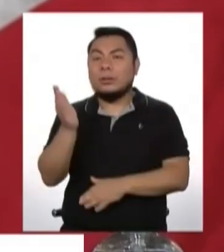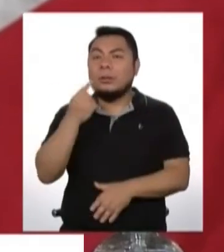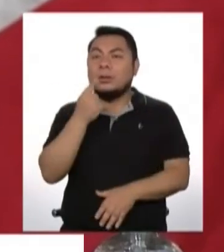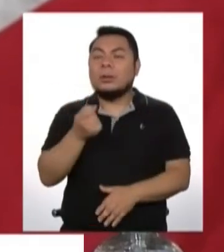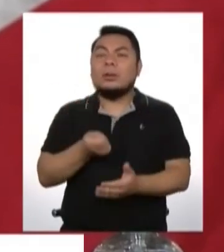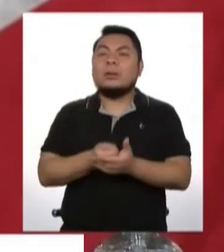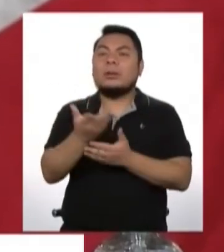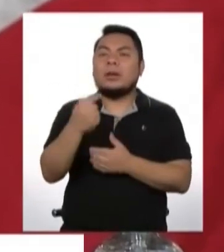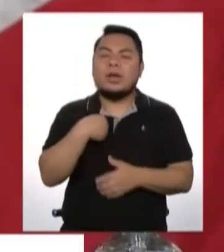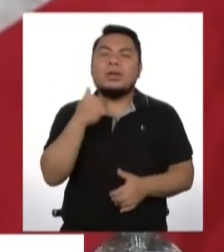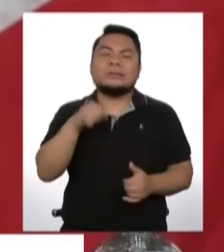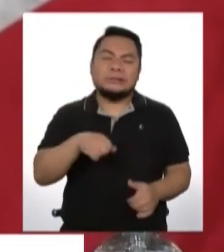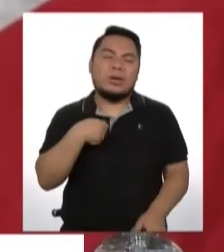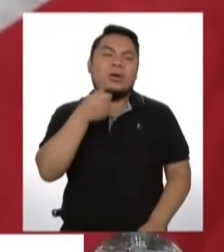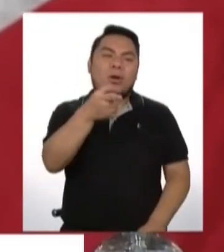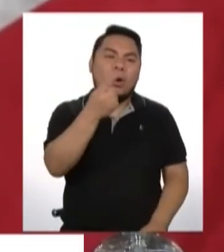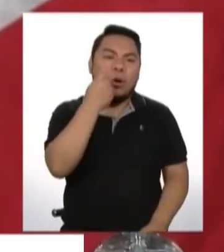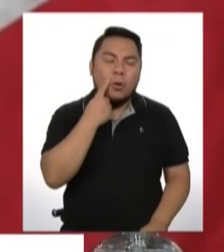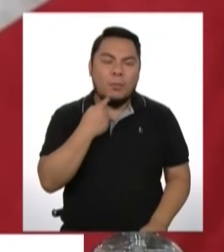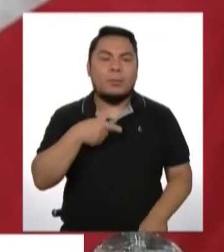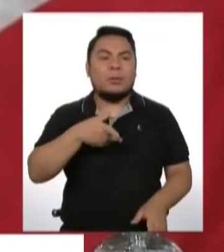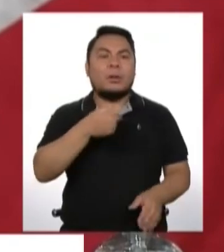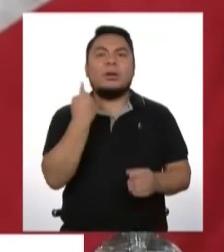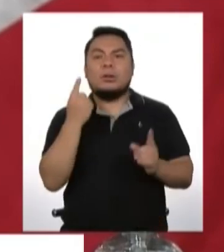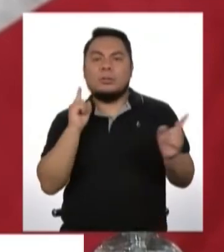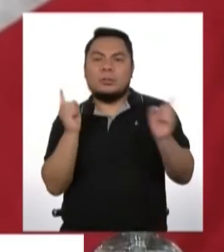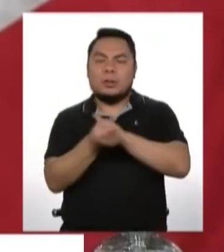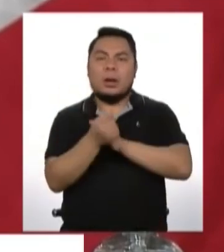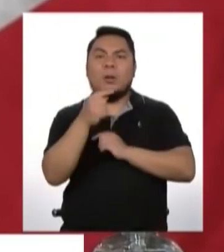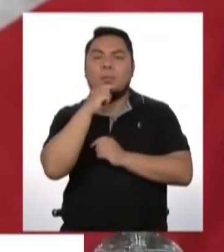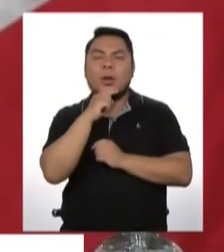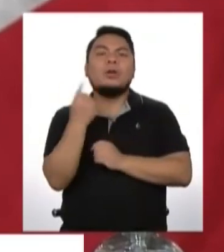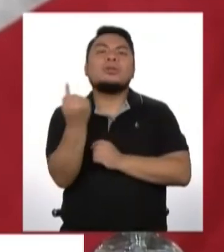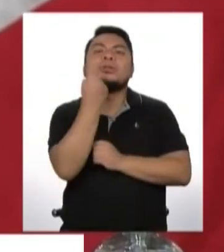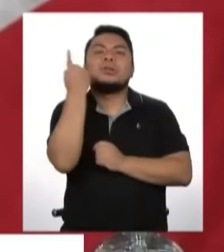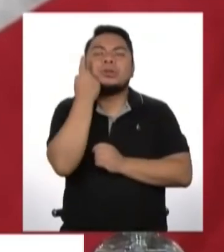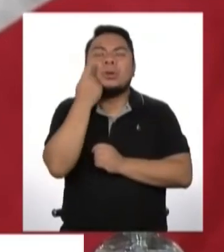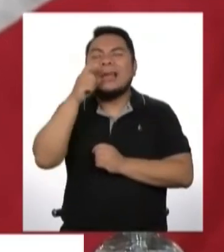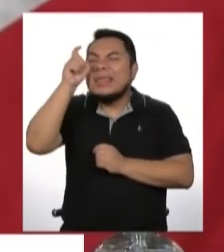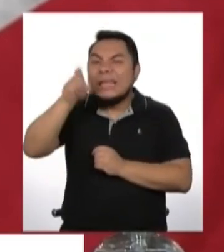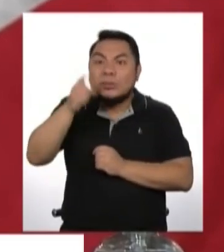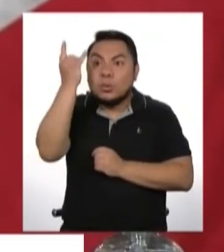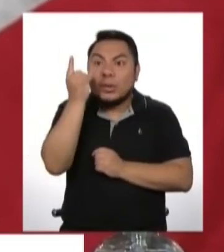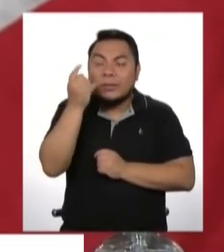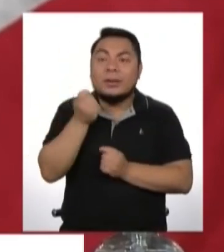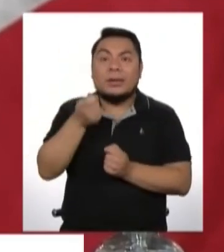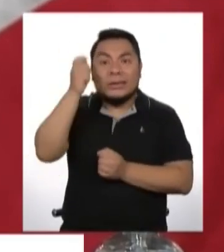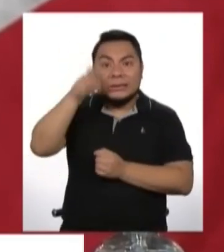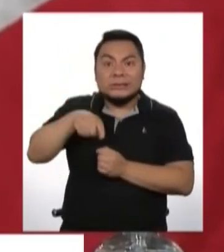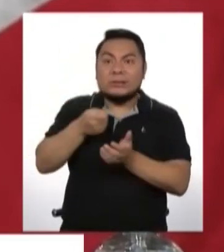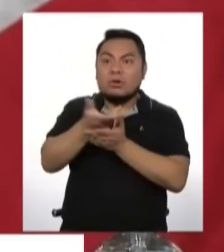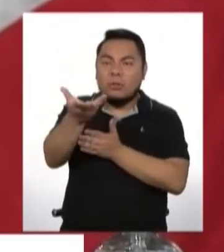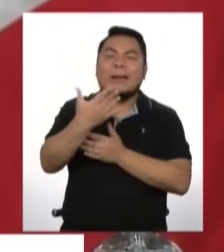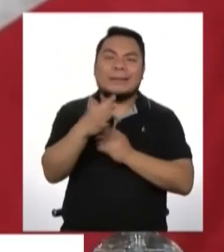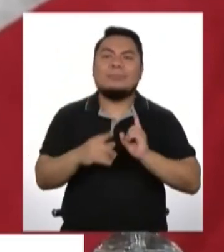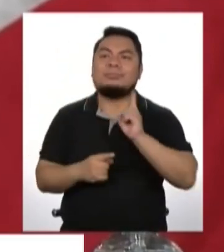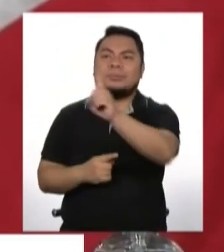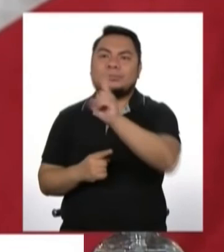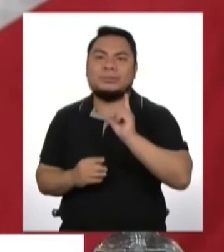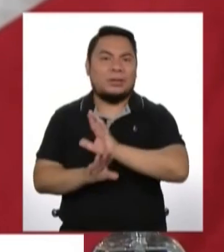sí, un día no, hombres y mujeres, solamente lo estrictamente necesario. Es la forma de